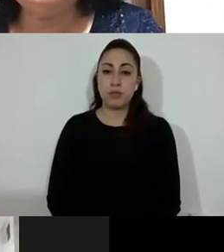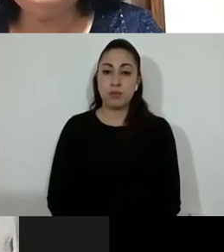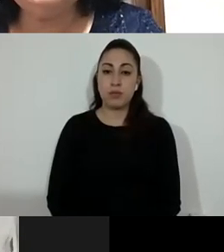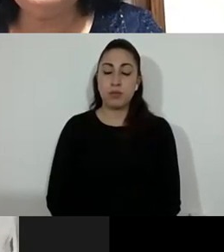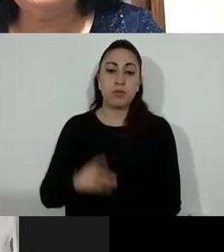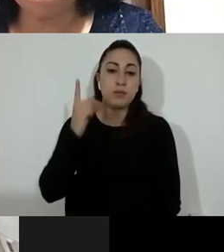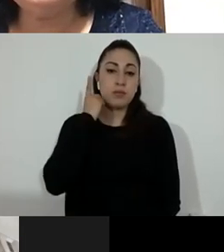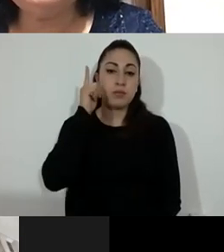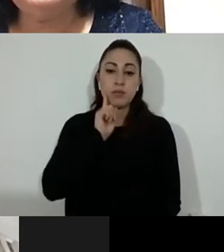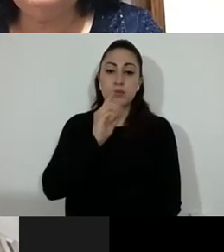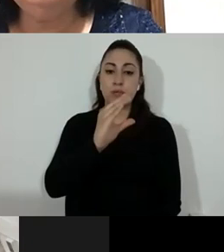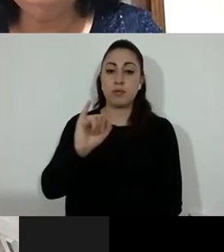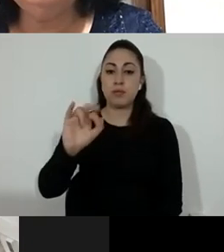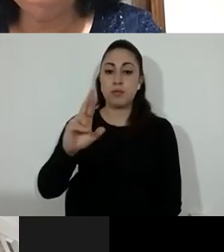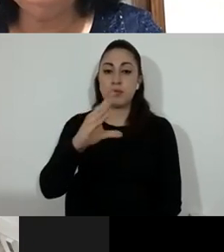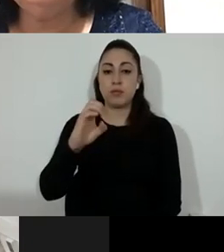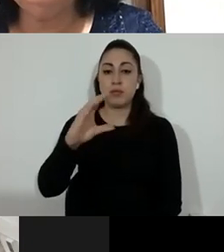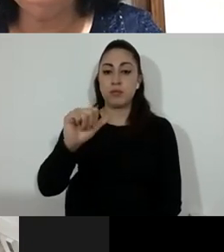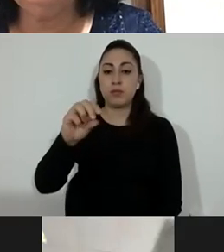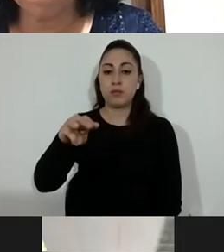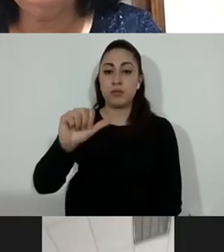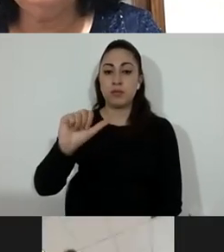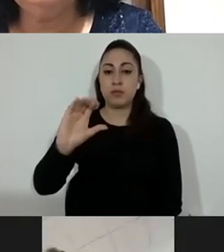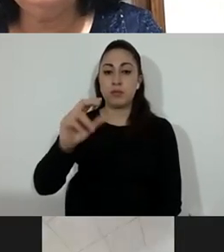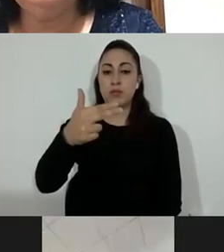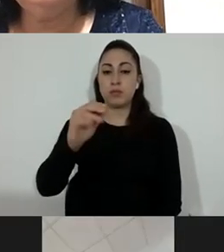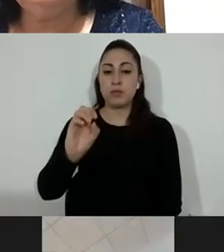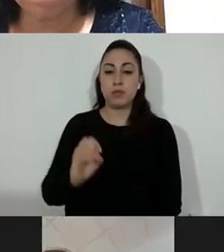Diputada Circe Camacho Bastida.